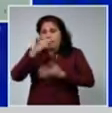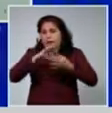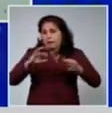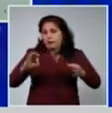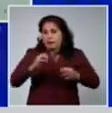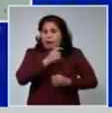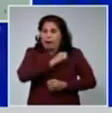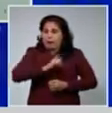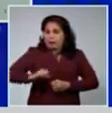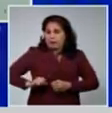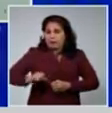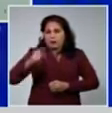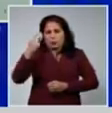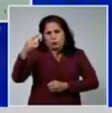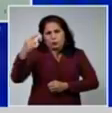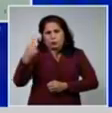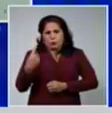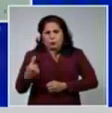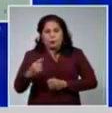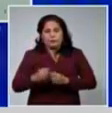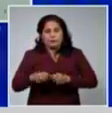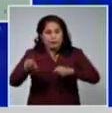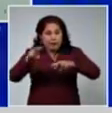cada radar